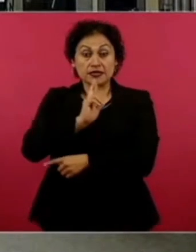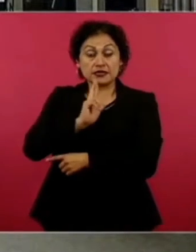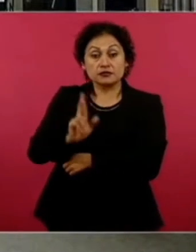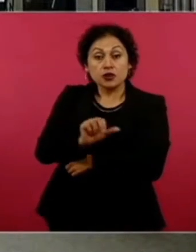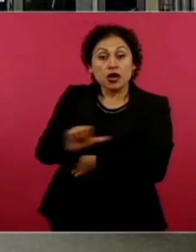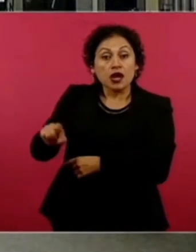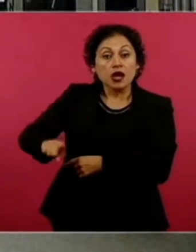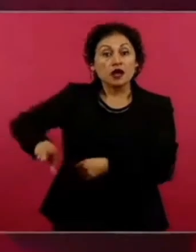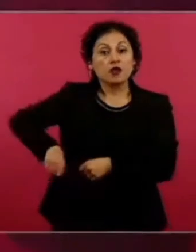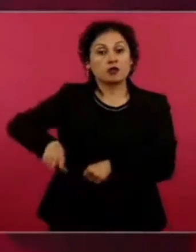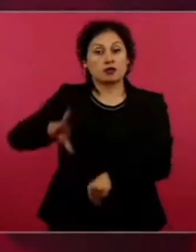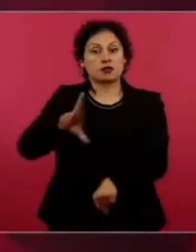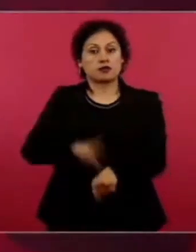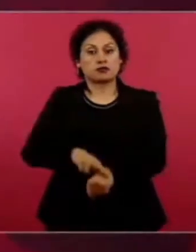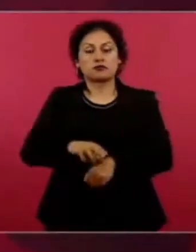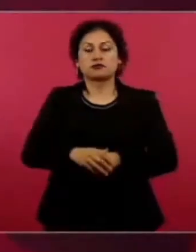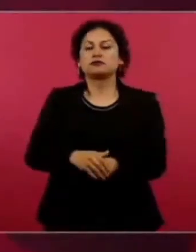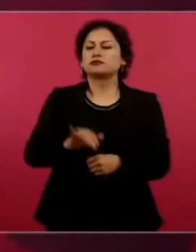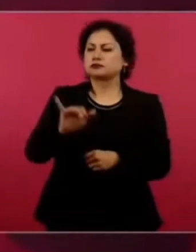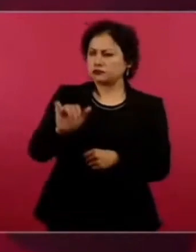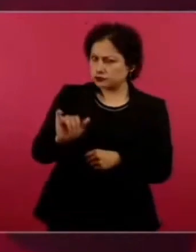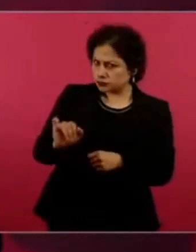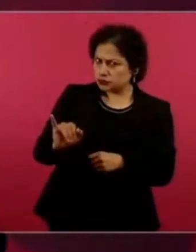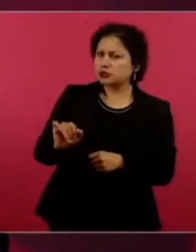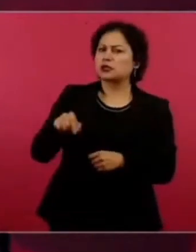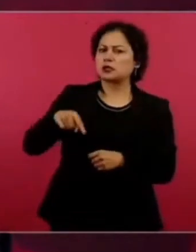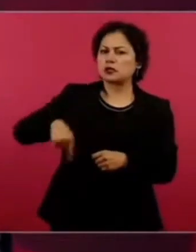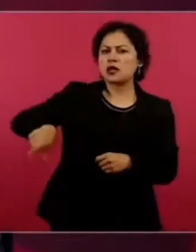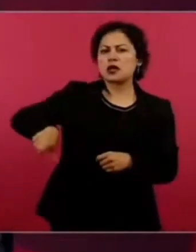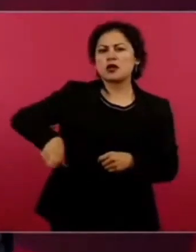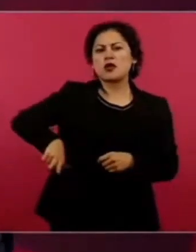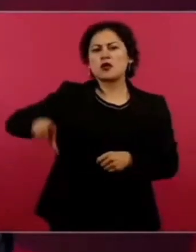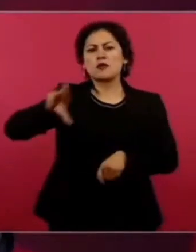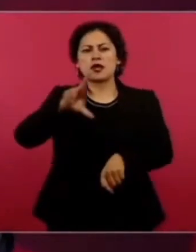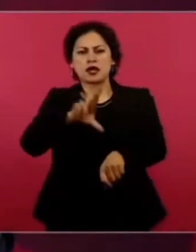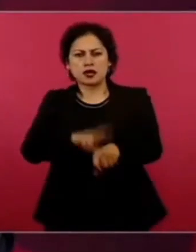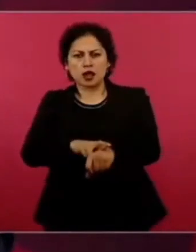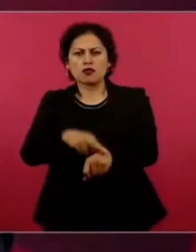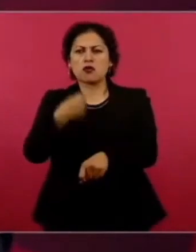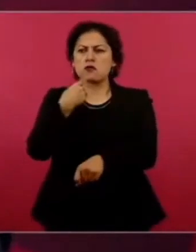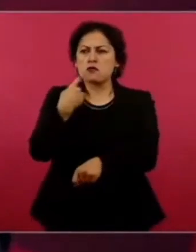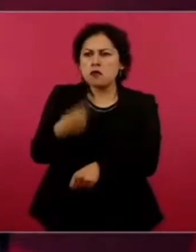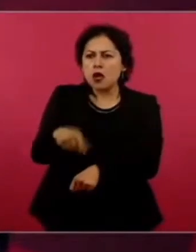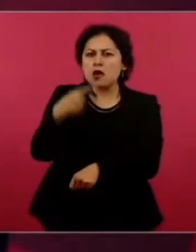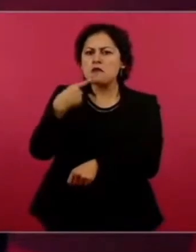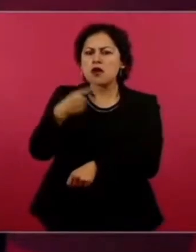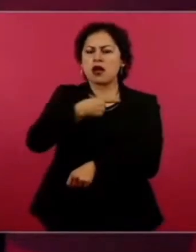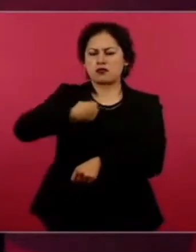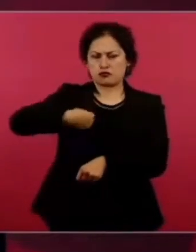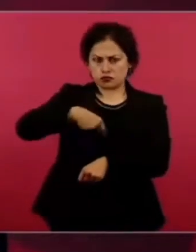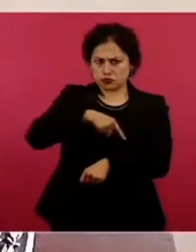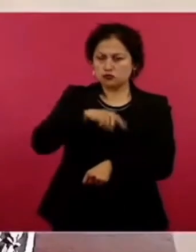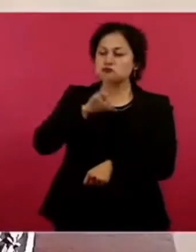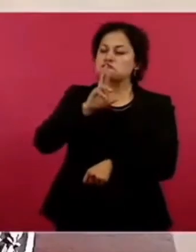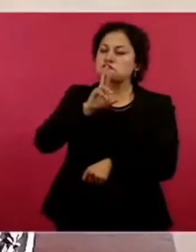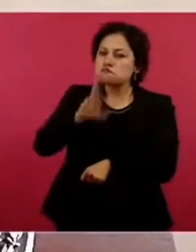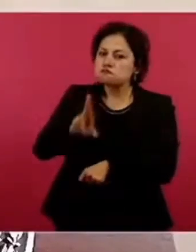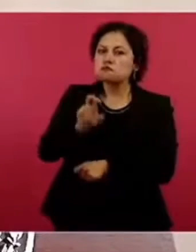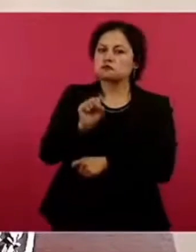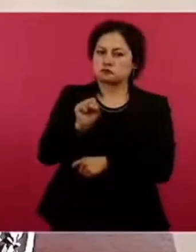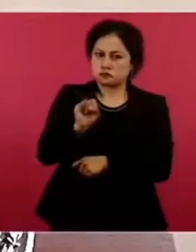la Constitución? Para contestar todos los recursos legales se va a actuar,